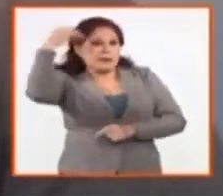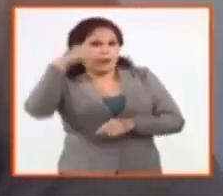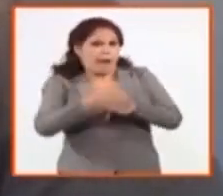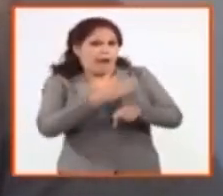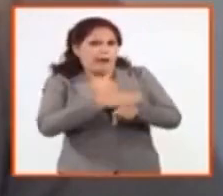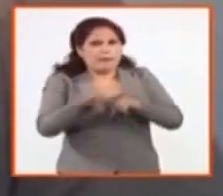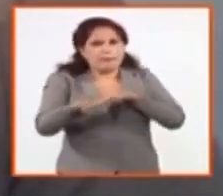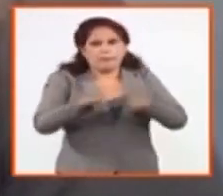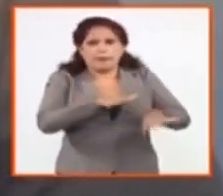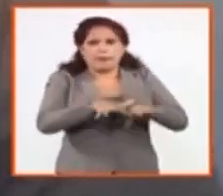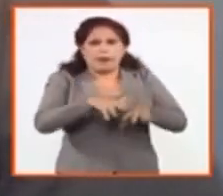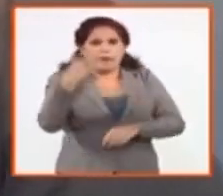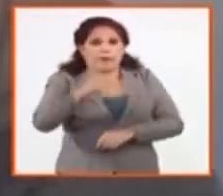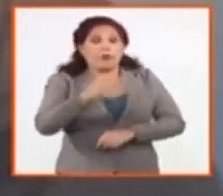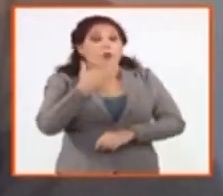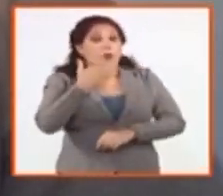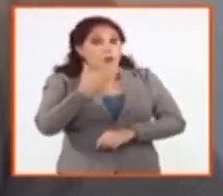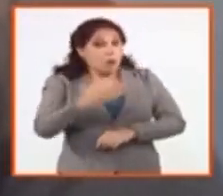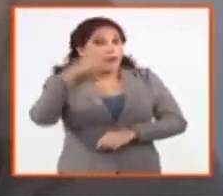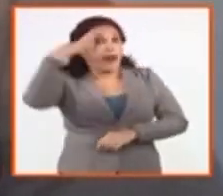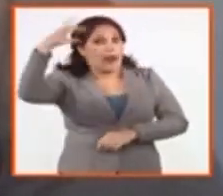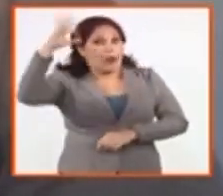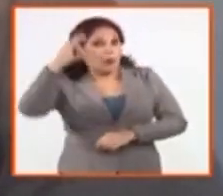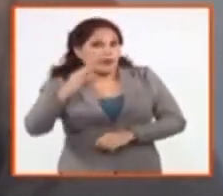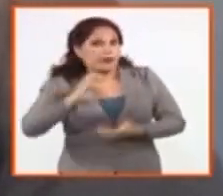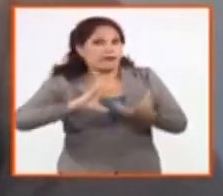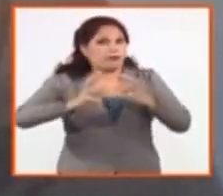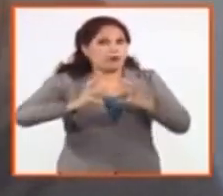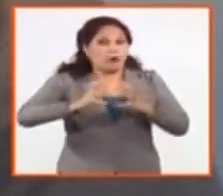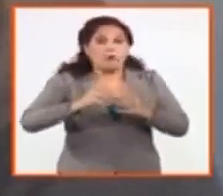adecuados, una buena logística y más.